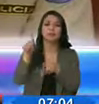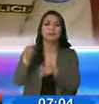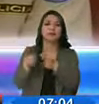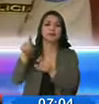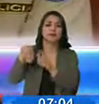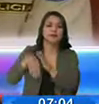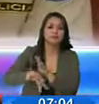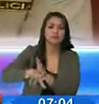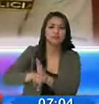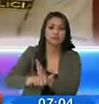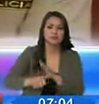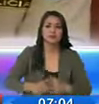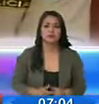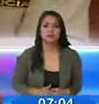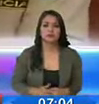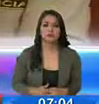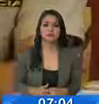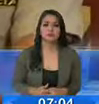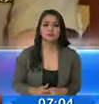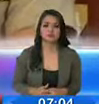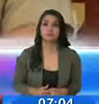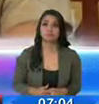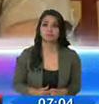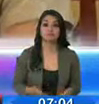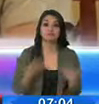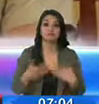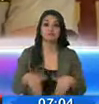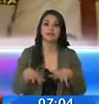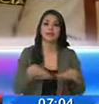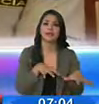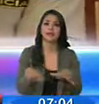tenido resultados. Se tiene 2